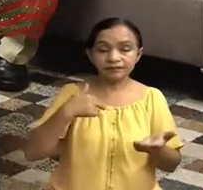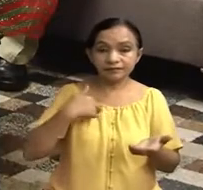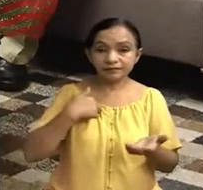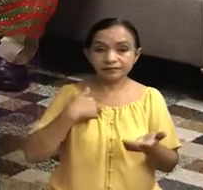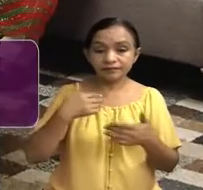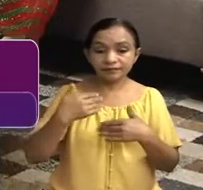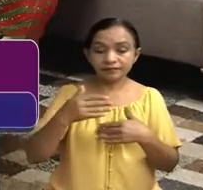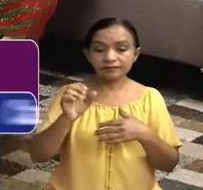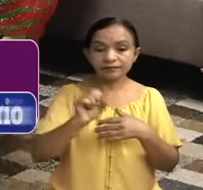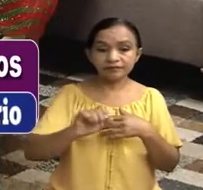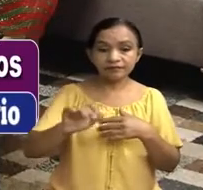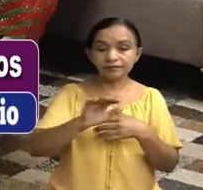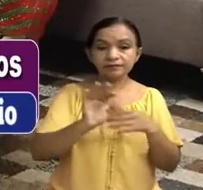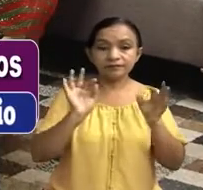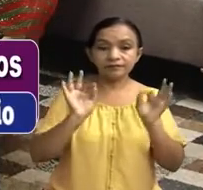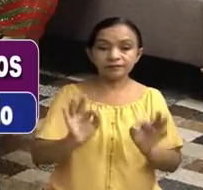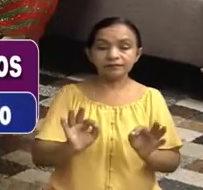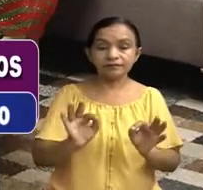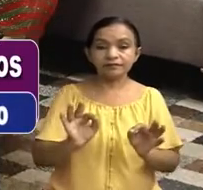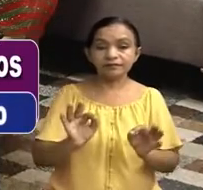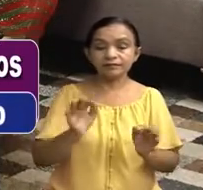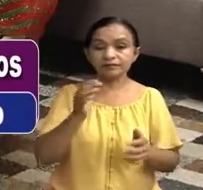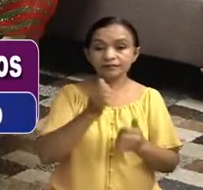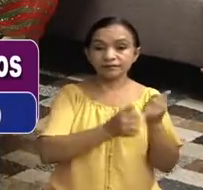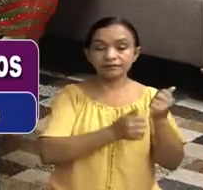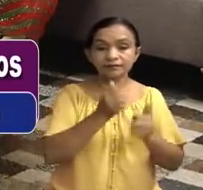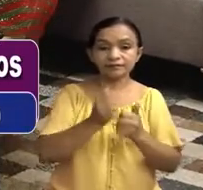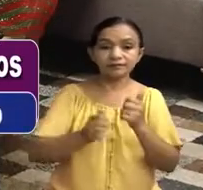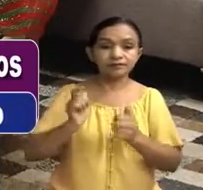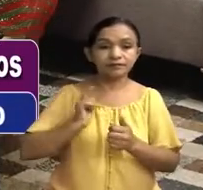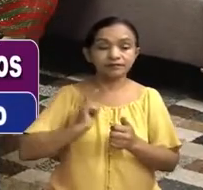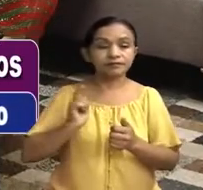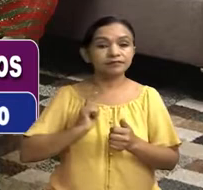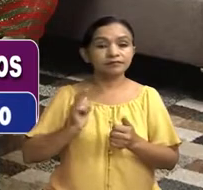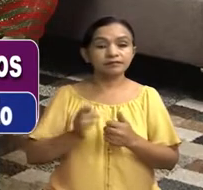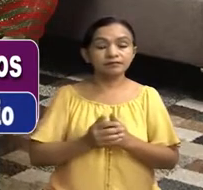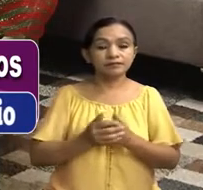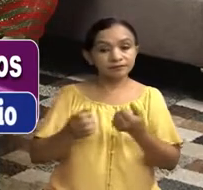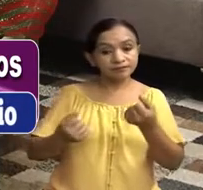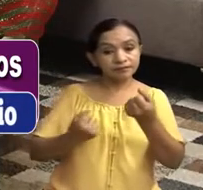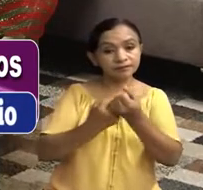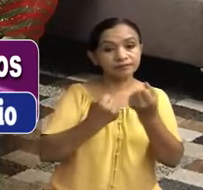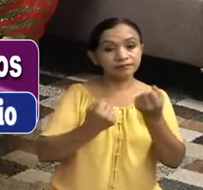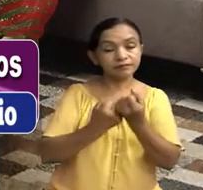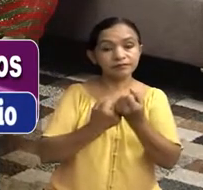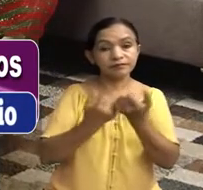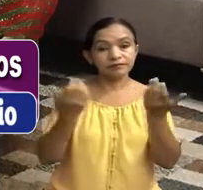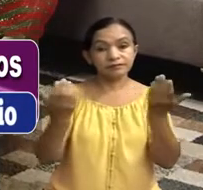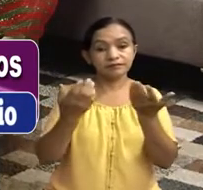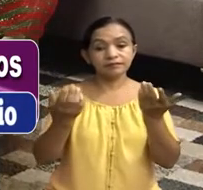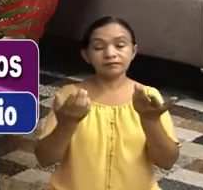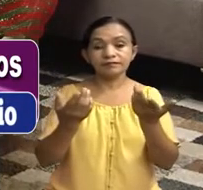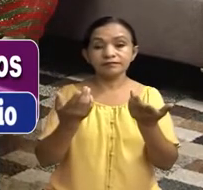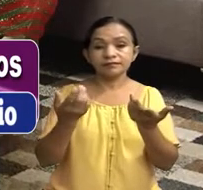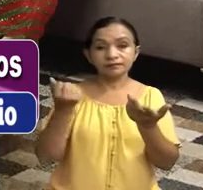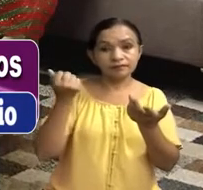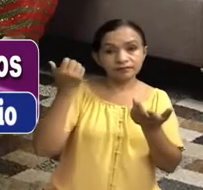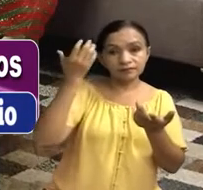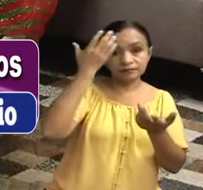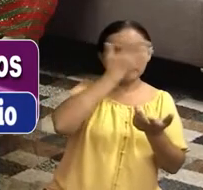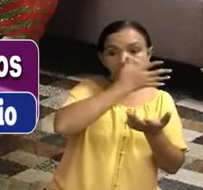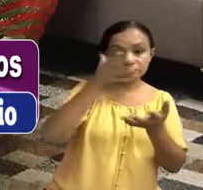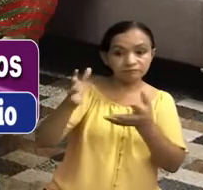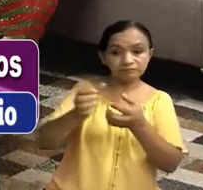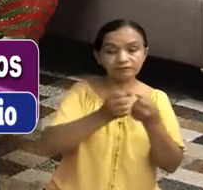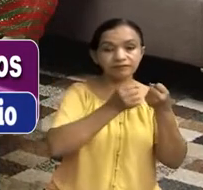una sociedad bastante estable, pues en medio de la conflictividad que existe. Claro, y también subsidiadas a partir de la extracción de los recursos de África y también de los